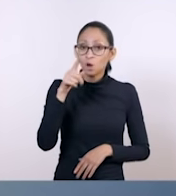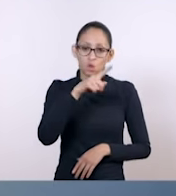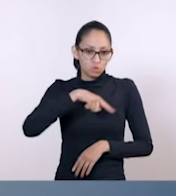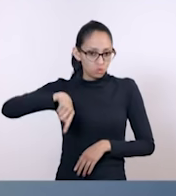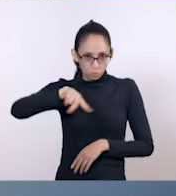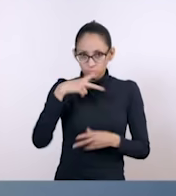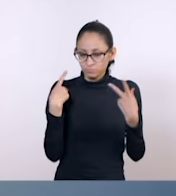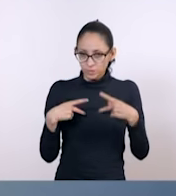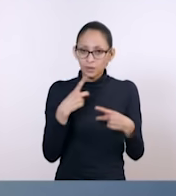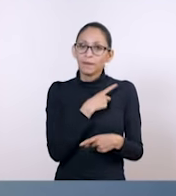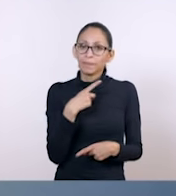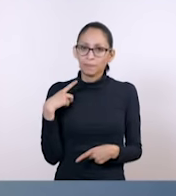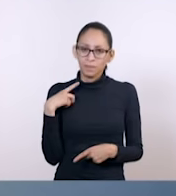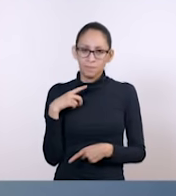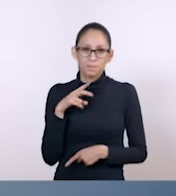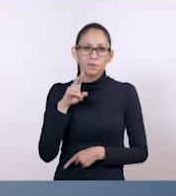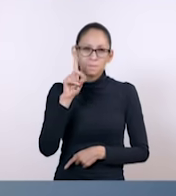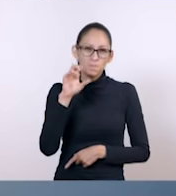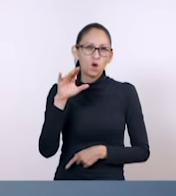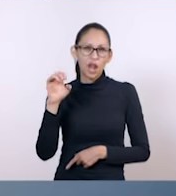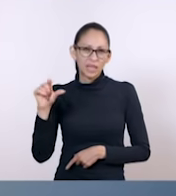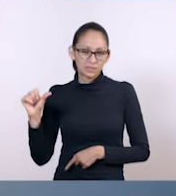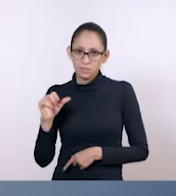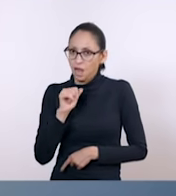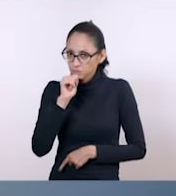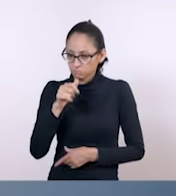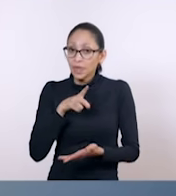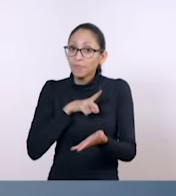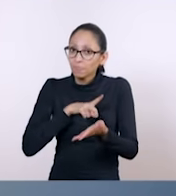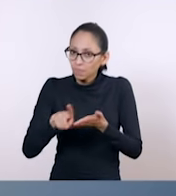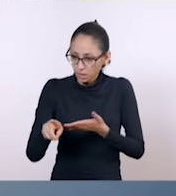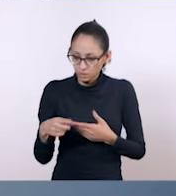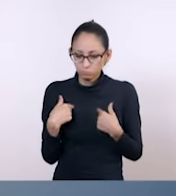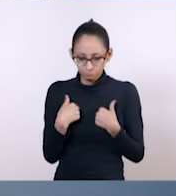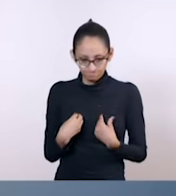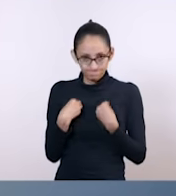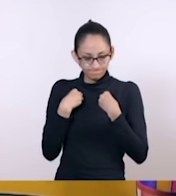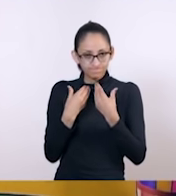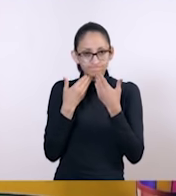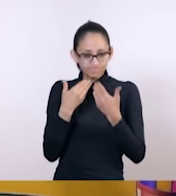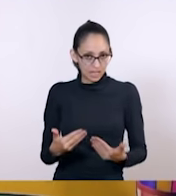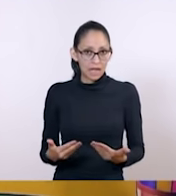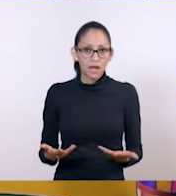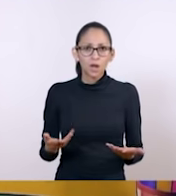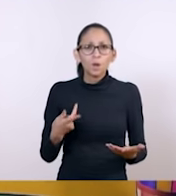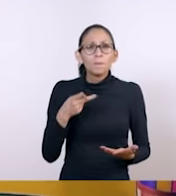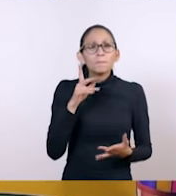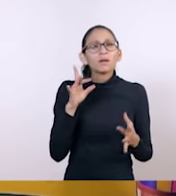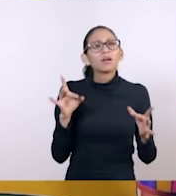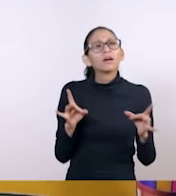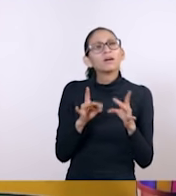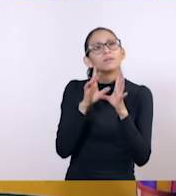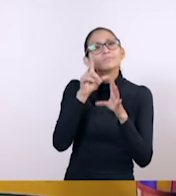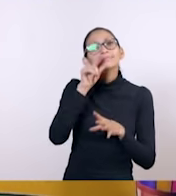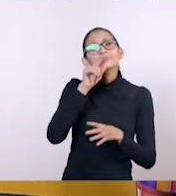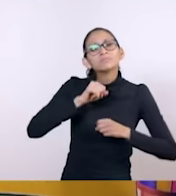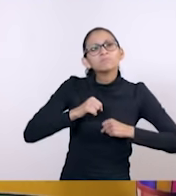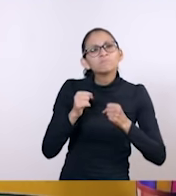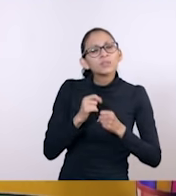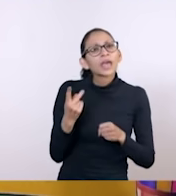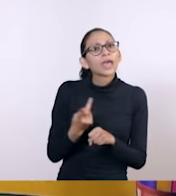libres de violencia. Este es uno de nuestros derechos, pero ¿qué crees que pasó con la gallina por ahí?